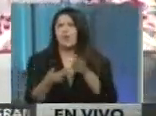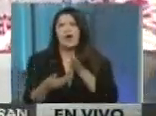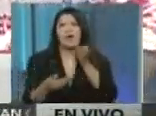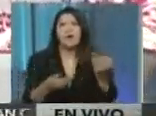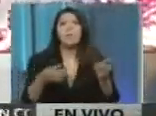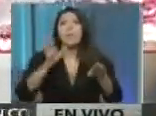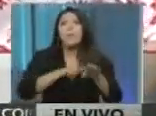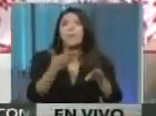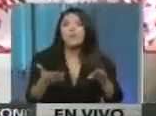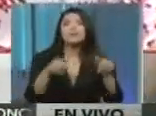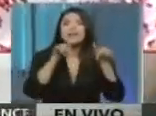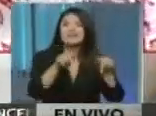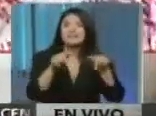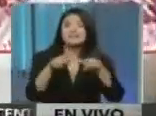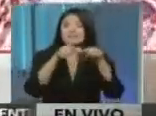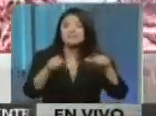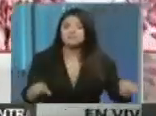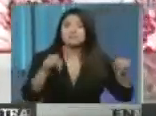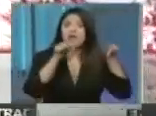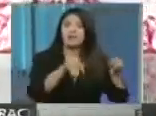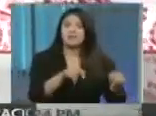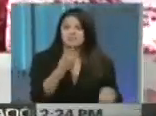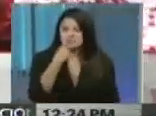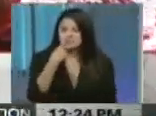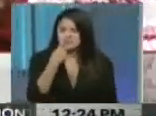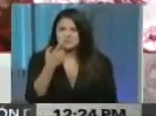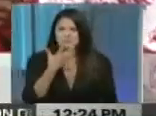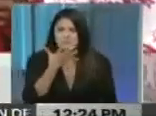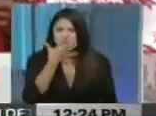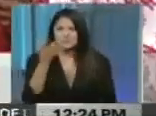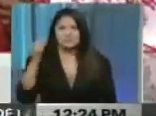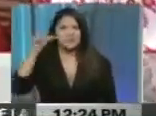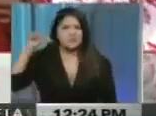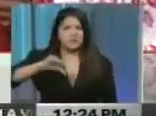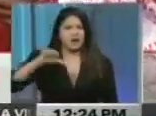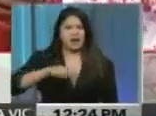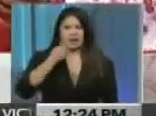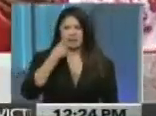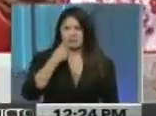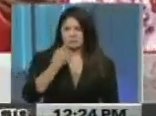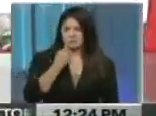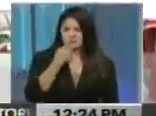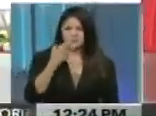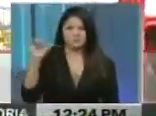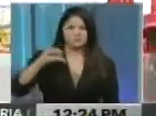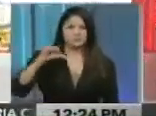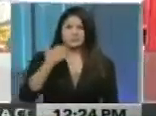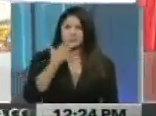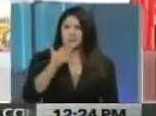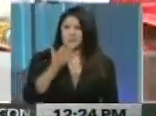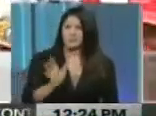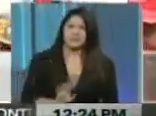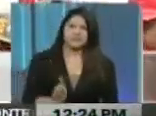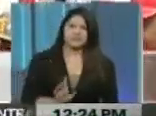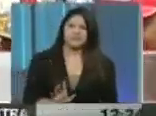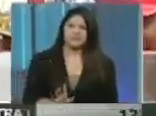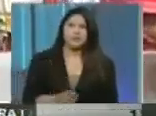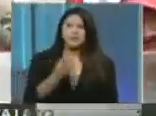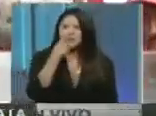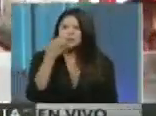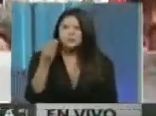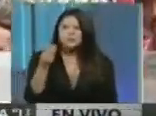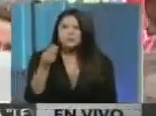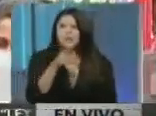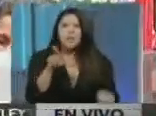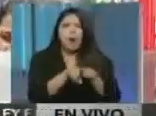desde que se instalaron ahí, huele mal, de verdad. Ni siquiera huele a